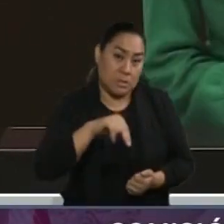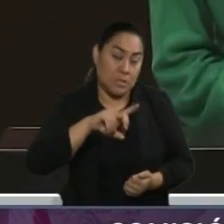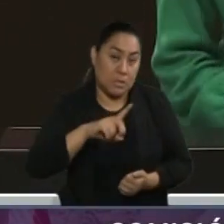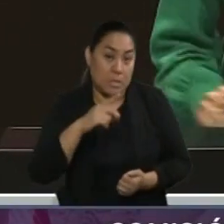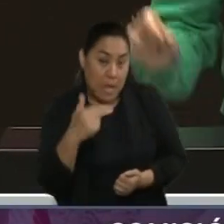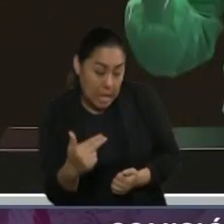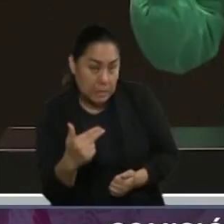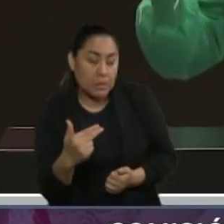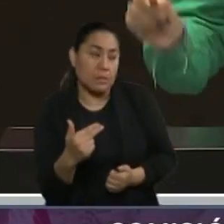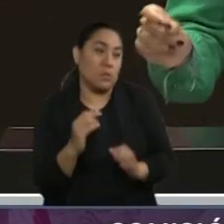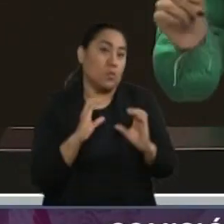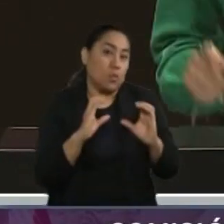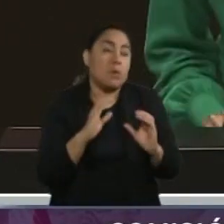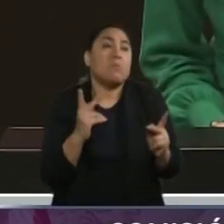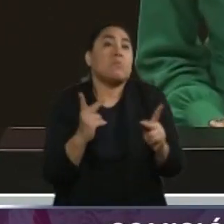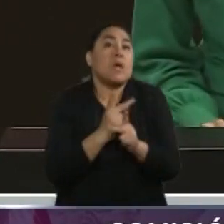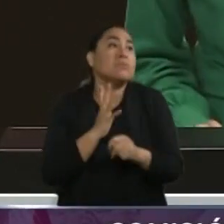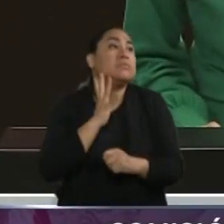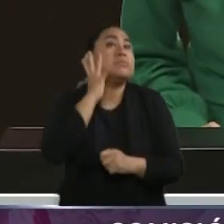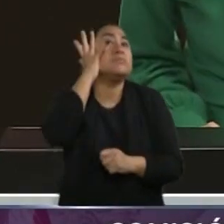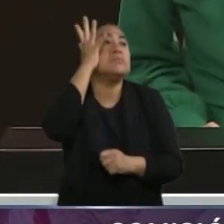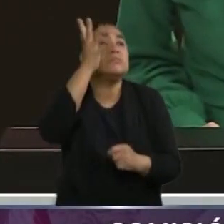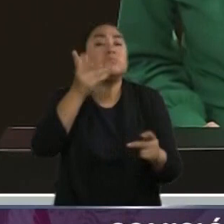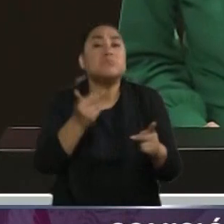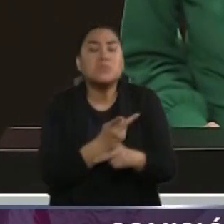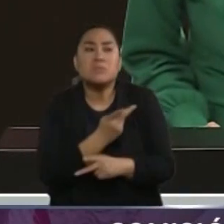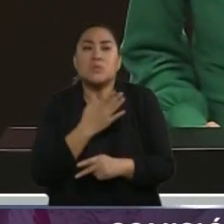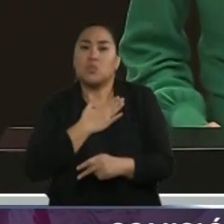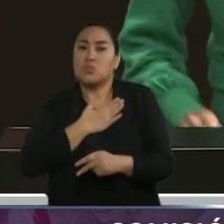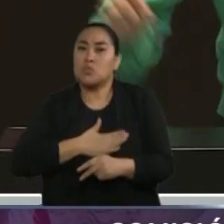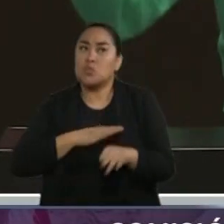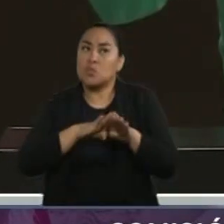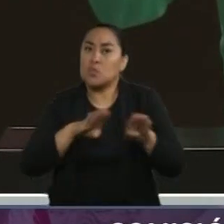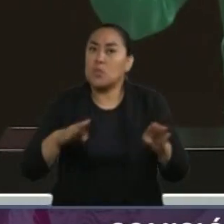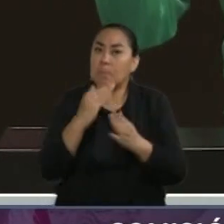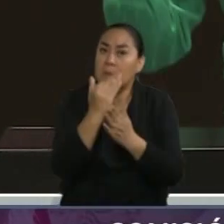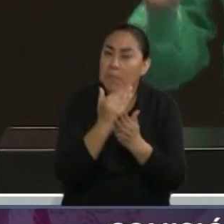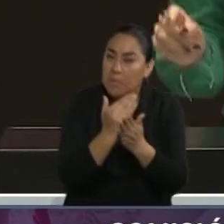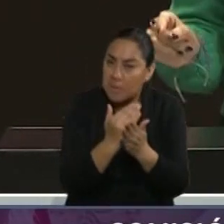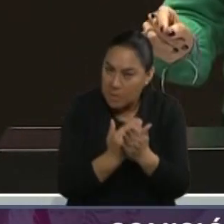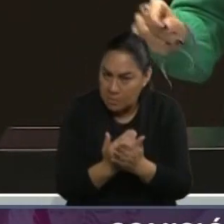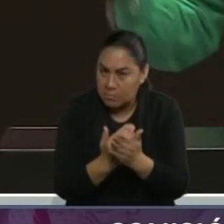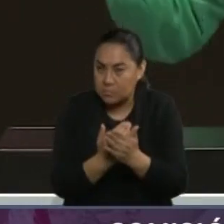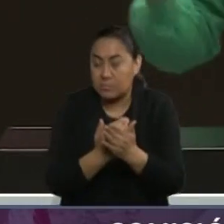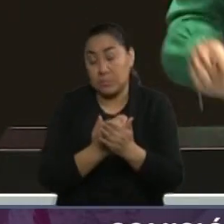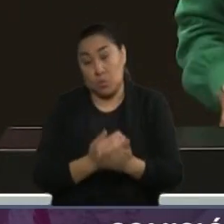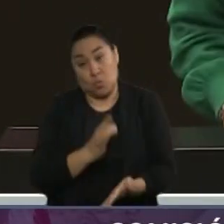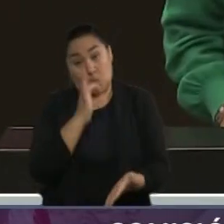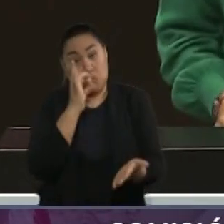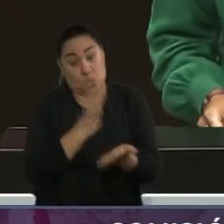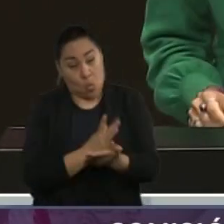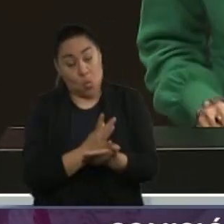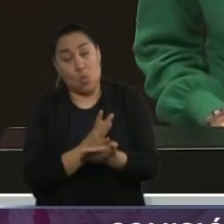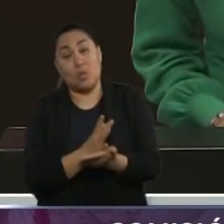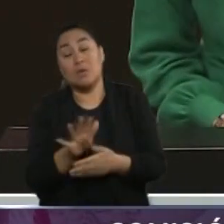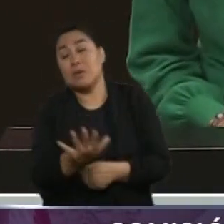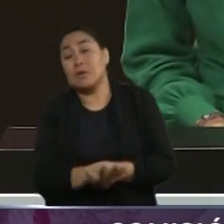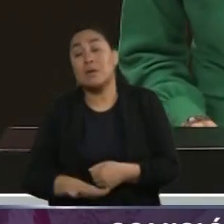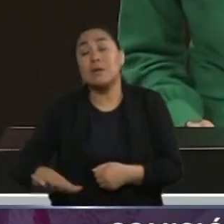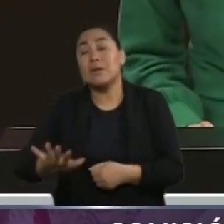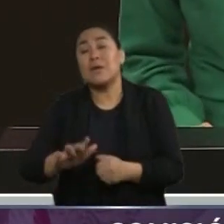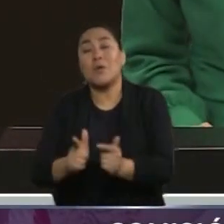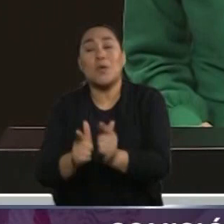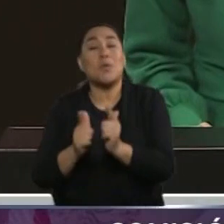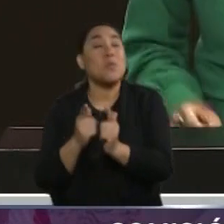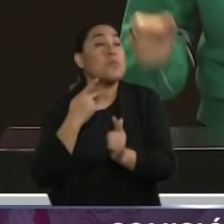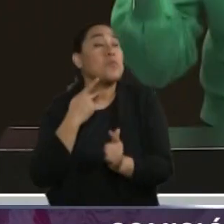poniendo en riesgo así el futuro de los equilibrios y la democracia y no que solo le interesan a la grilla entre los partidos